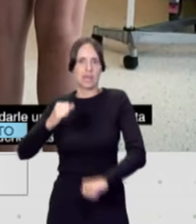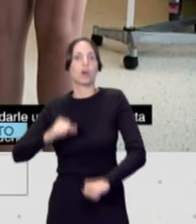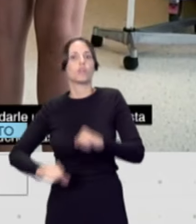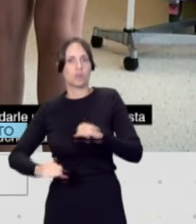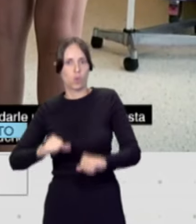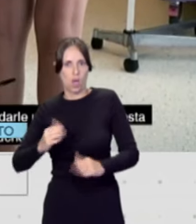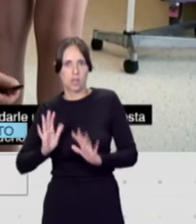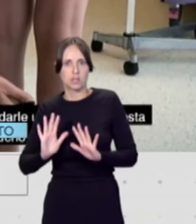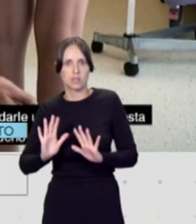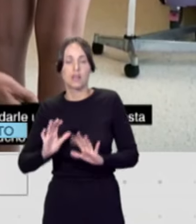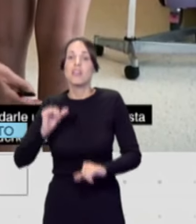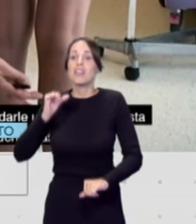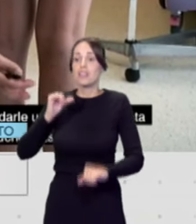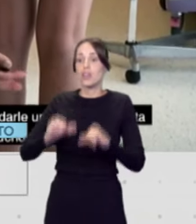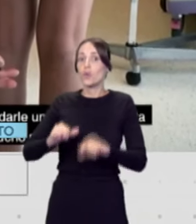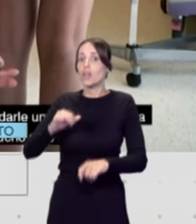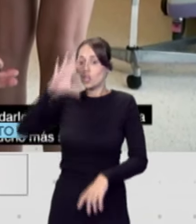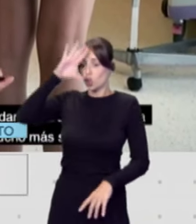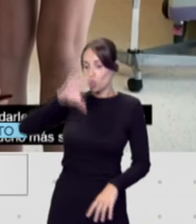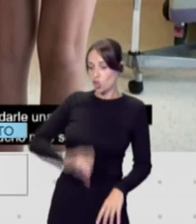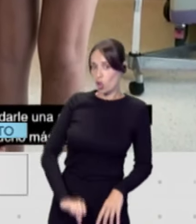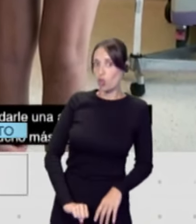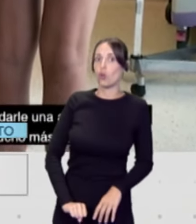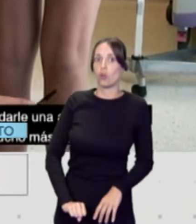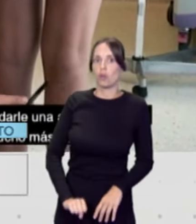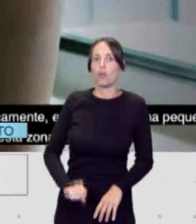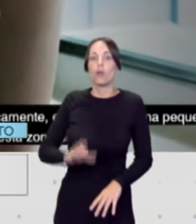cirugías van de los pies a la cabeza, porque en realidad